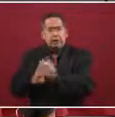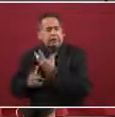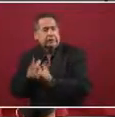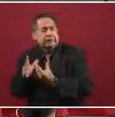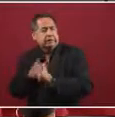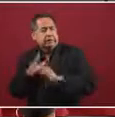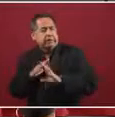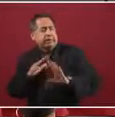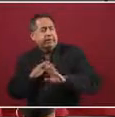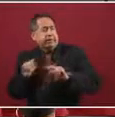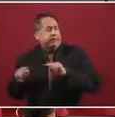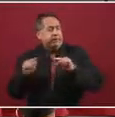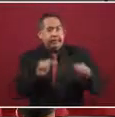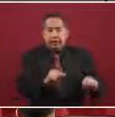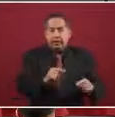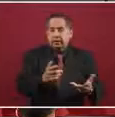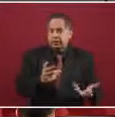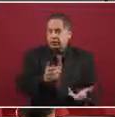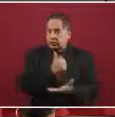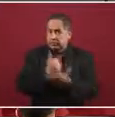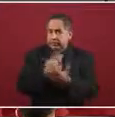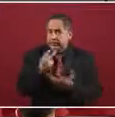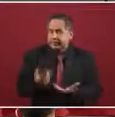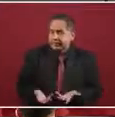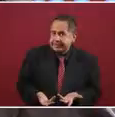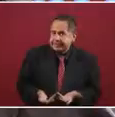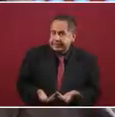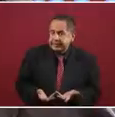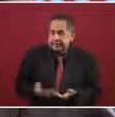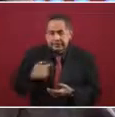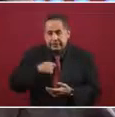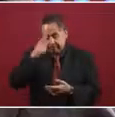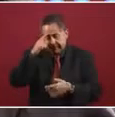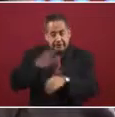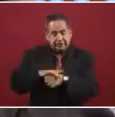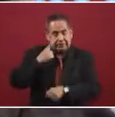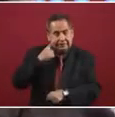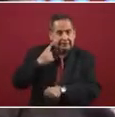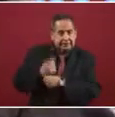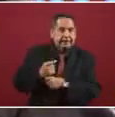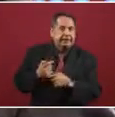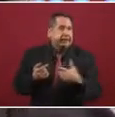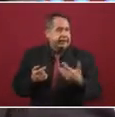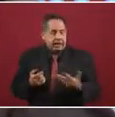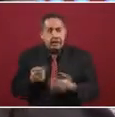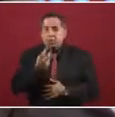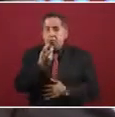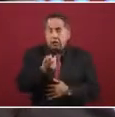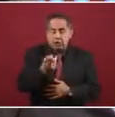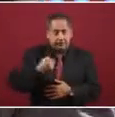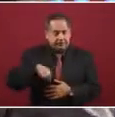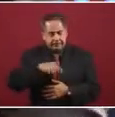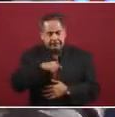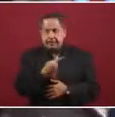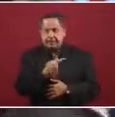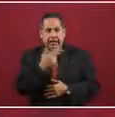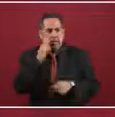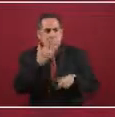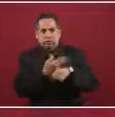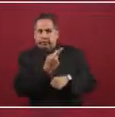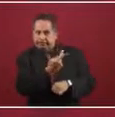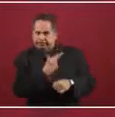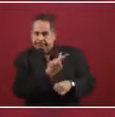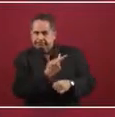hoy. Yo diría que es casi un éxodo. Entonces tenemos que corresponsabilizarnos, y así le decía